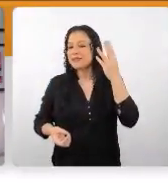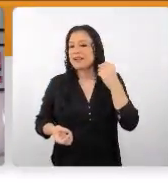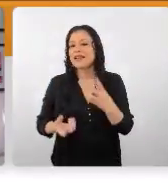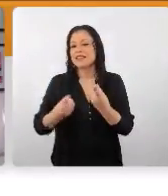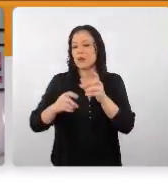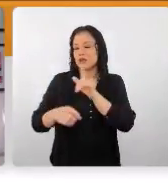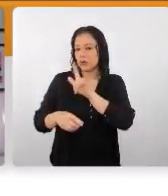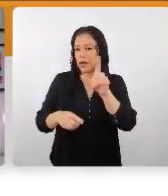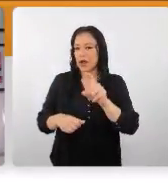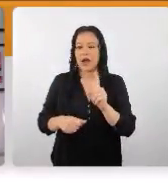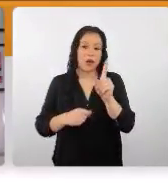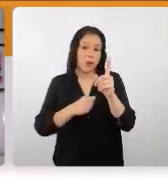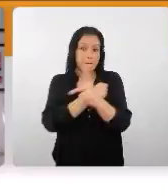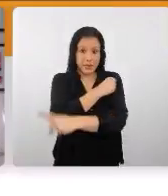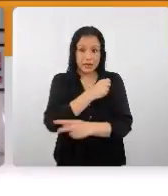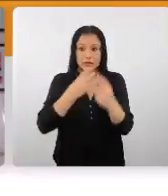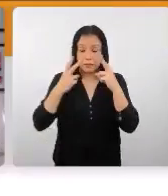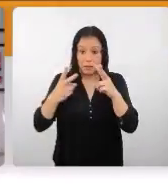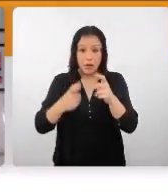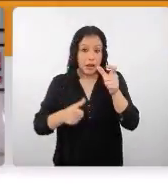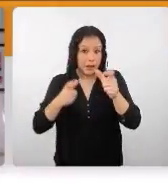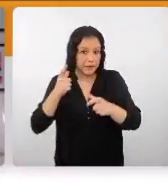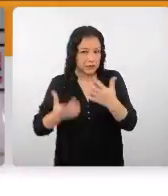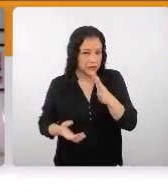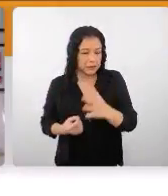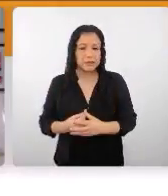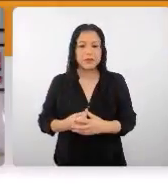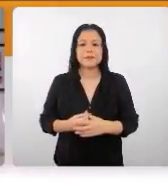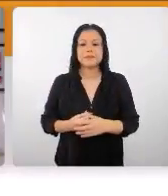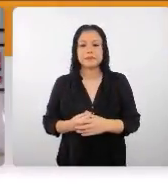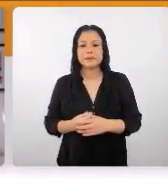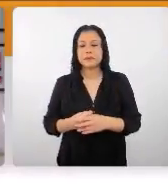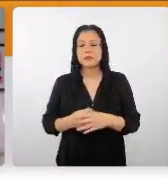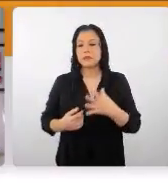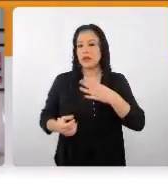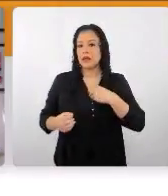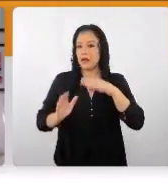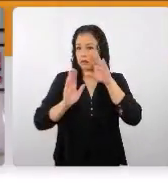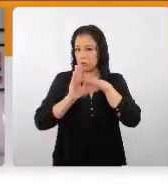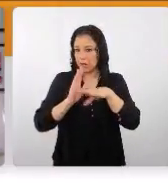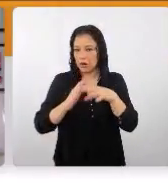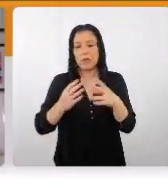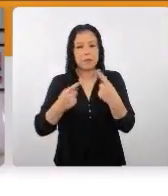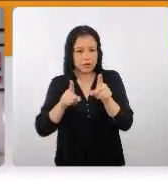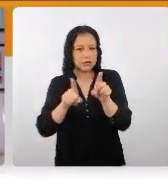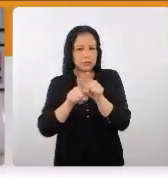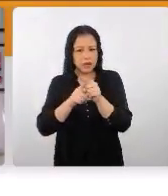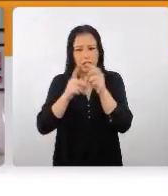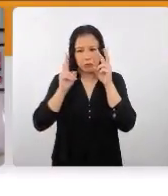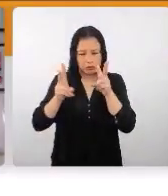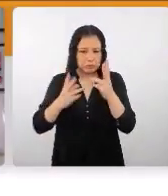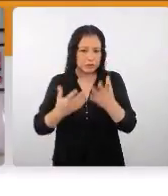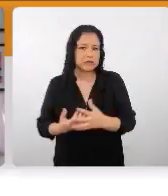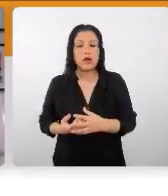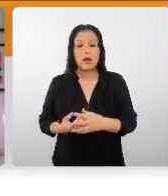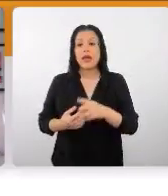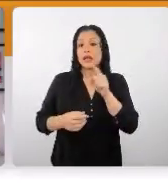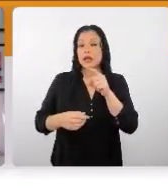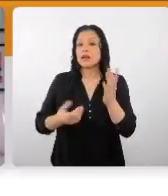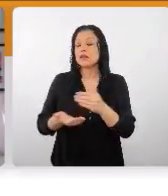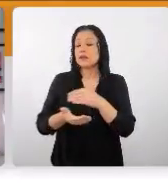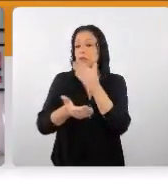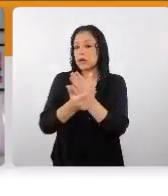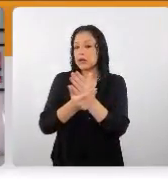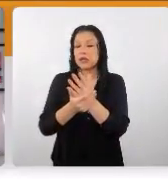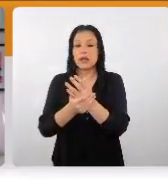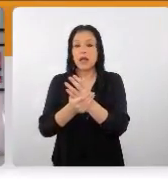caso, veíamos que las personas eran un poquito menores, pero ya hemos visto anteriormente que justamente en esa etapa de